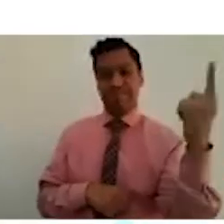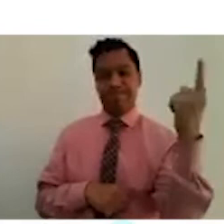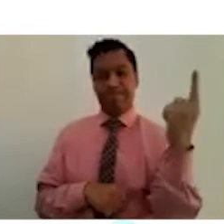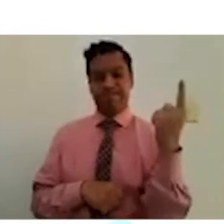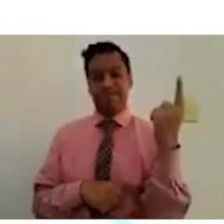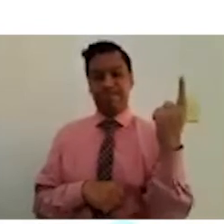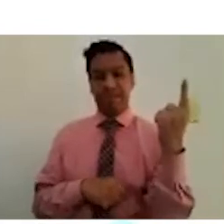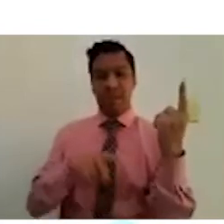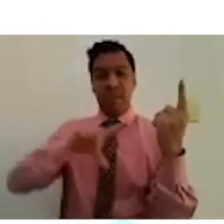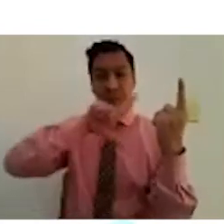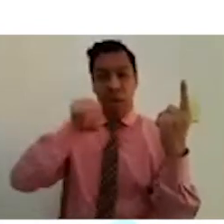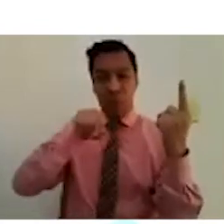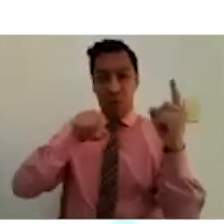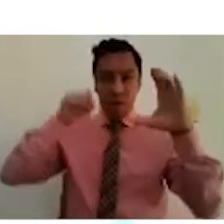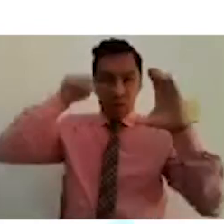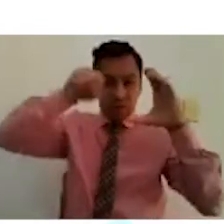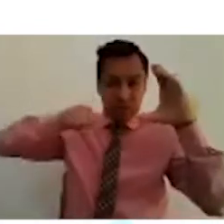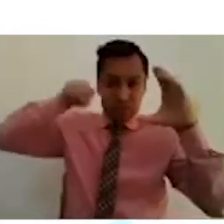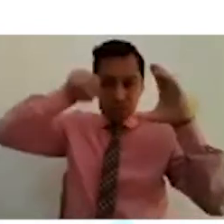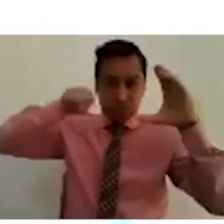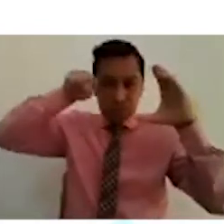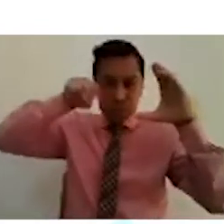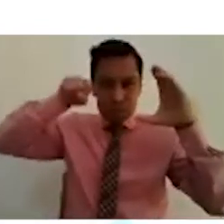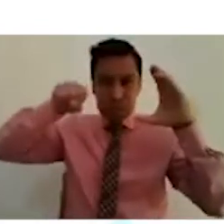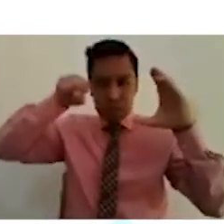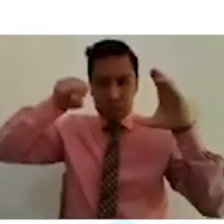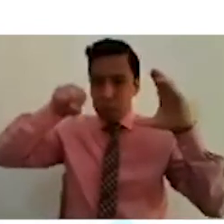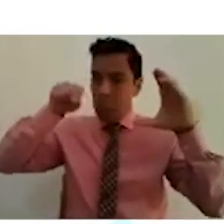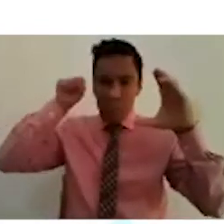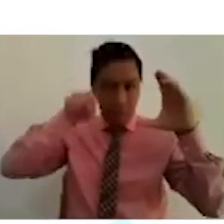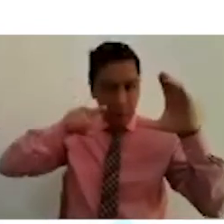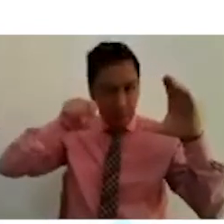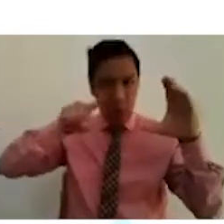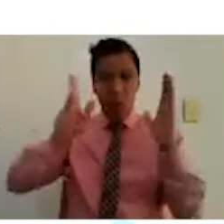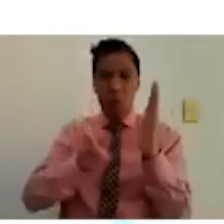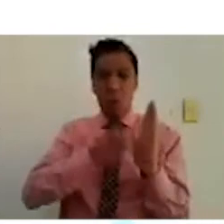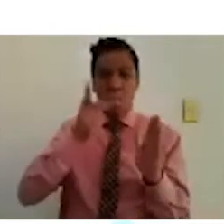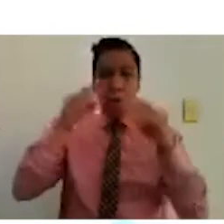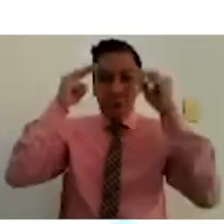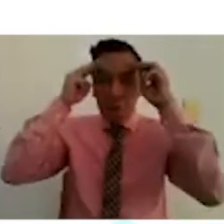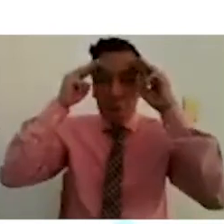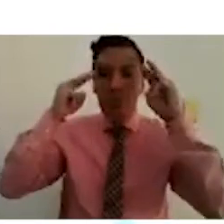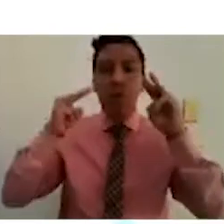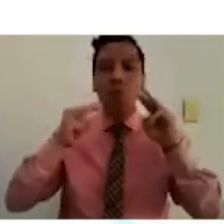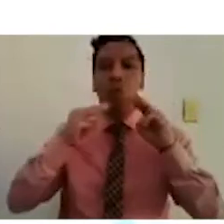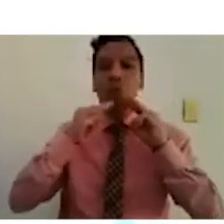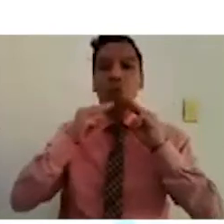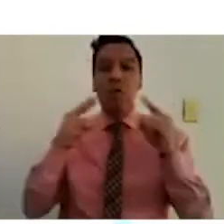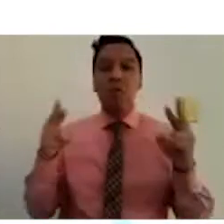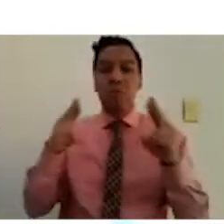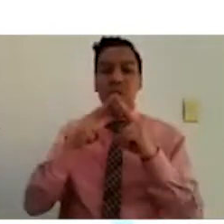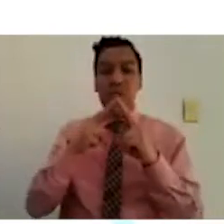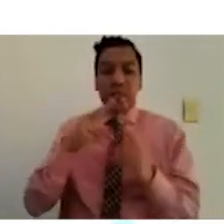la película y se volvía a filmar sobre la misma la escena donde se ve al monje religioso estar